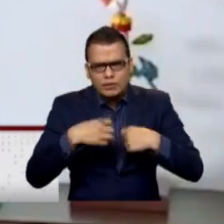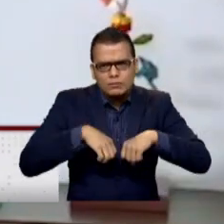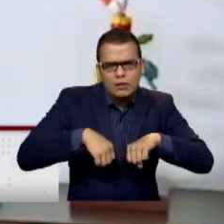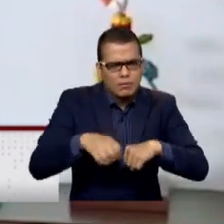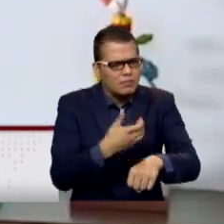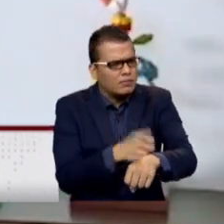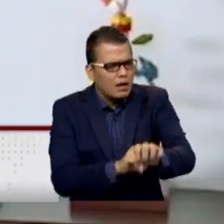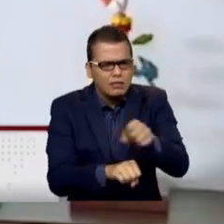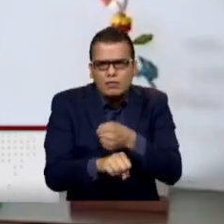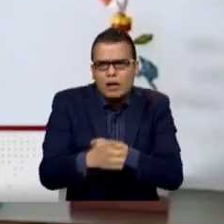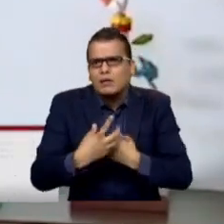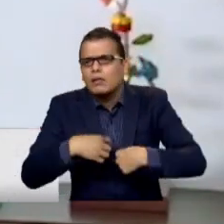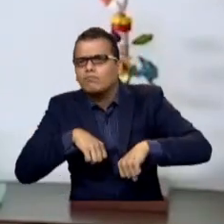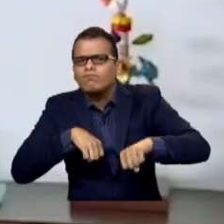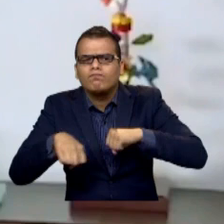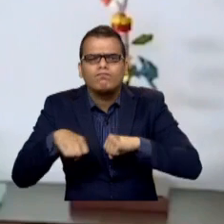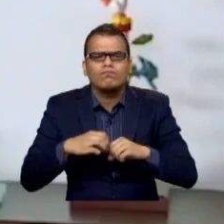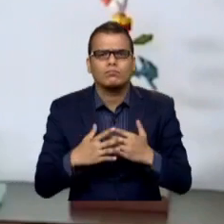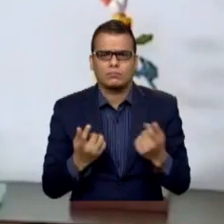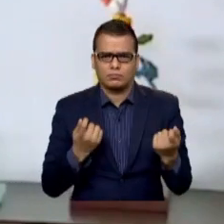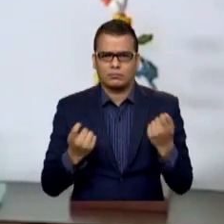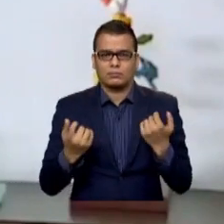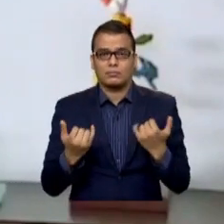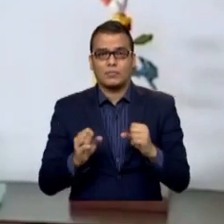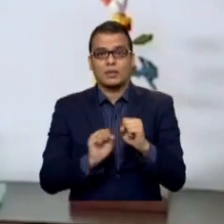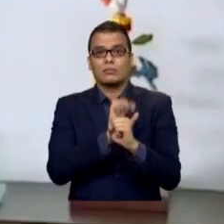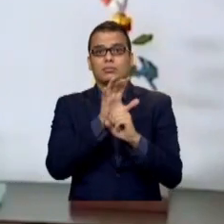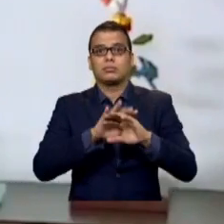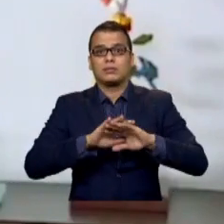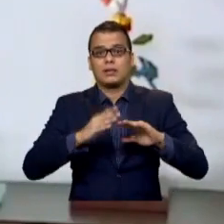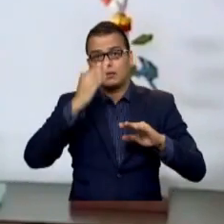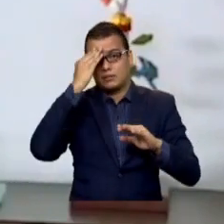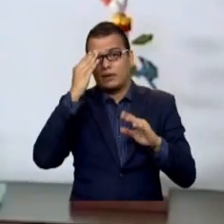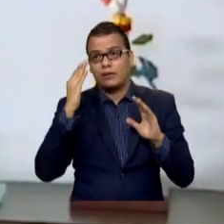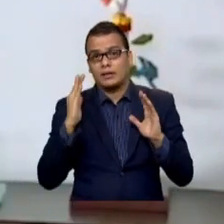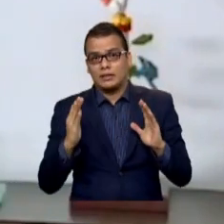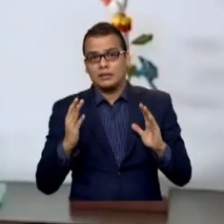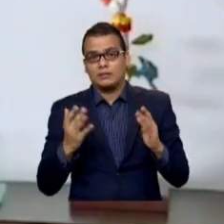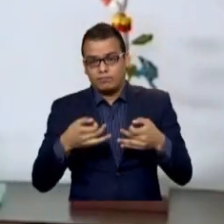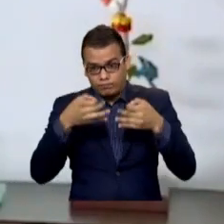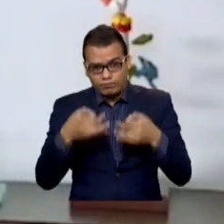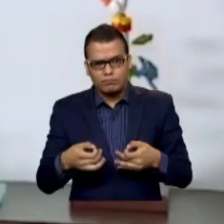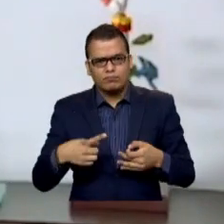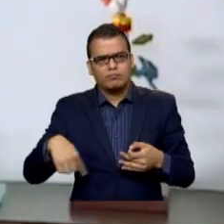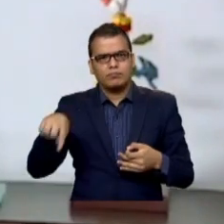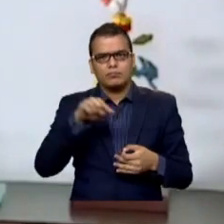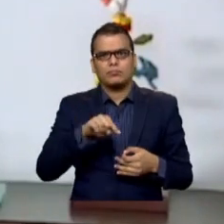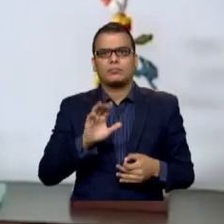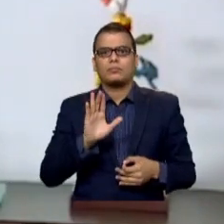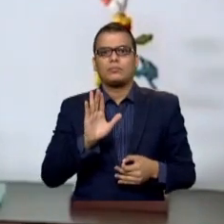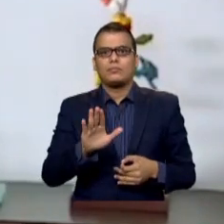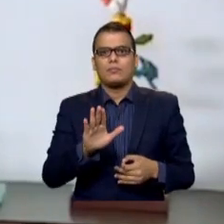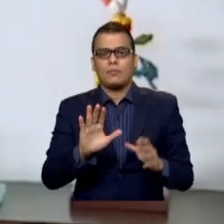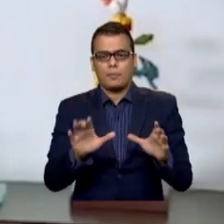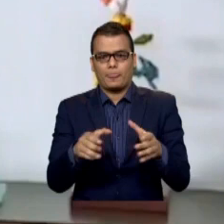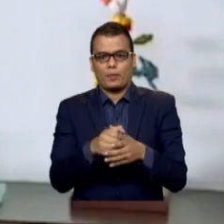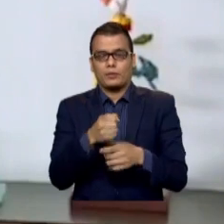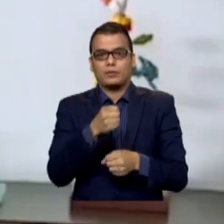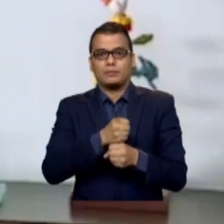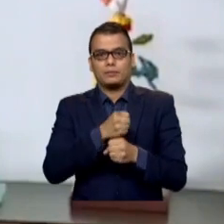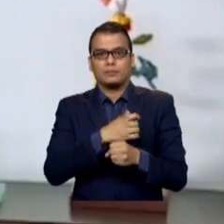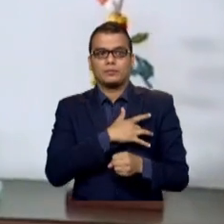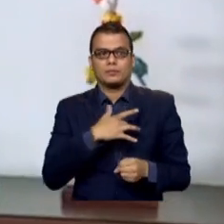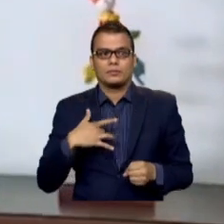frente en este momento y en esta pandemia que estamos viviendo y que son quienes del personal de la salud